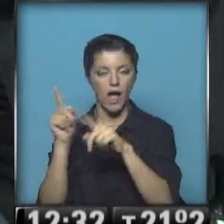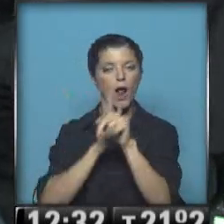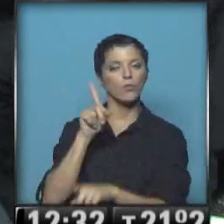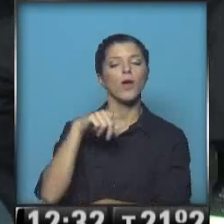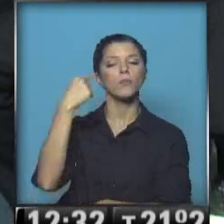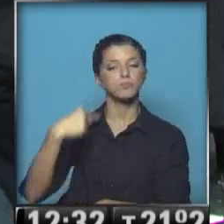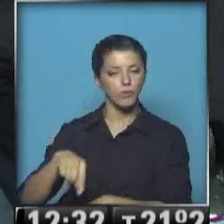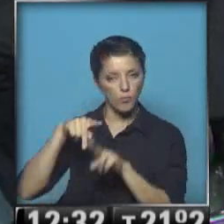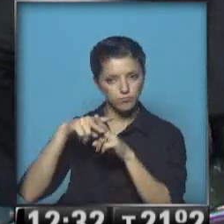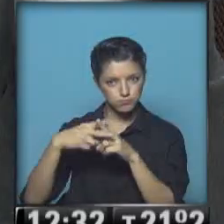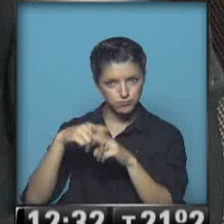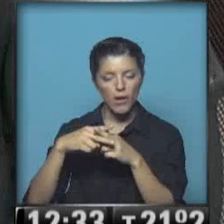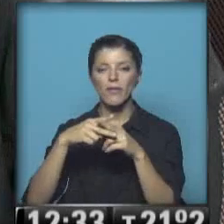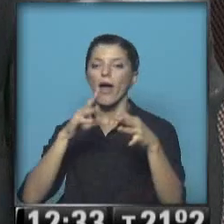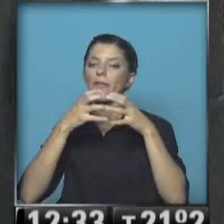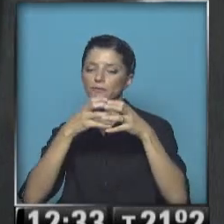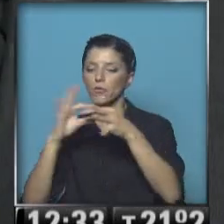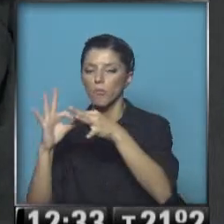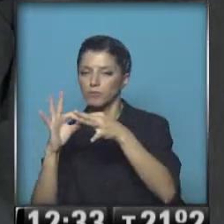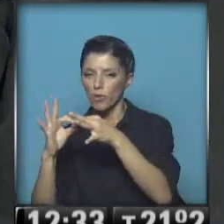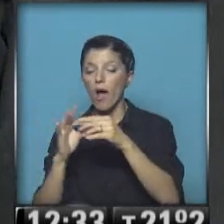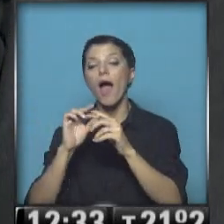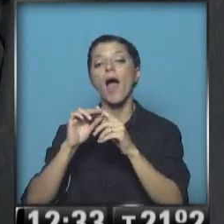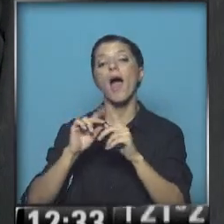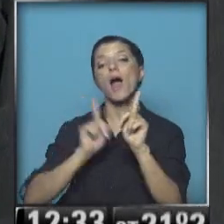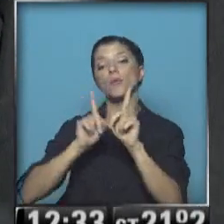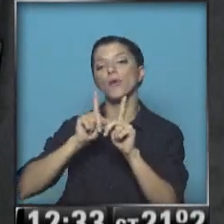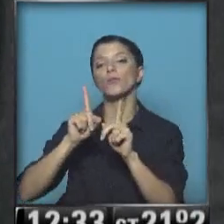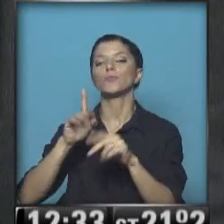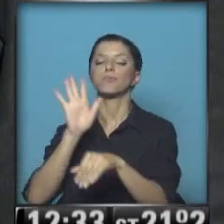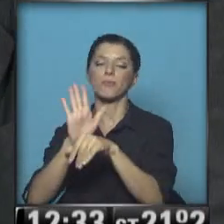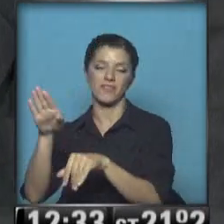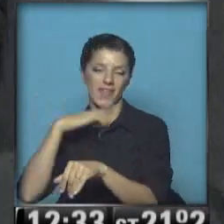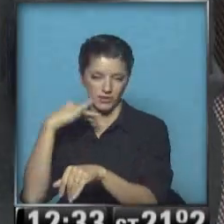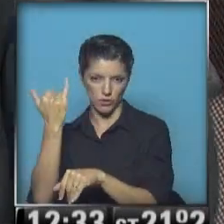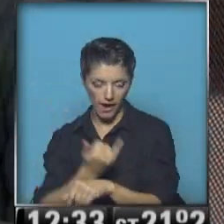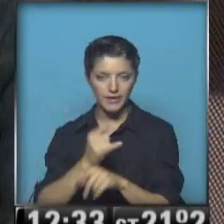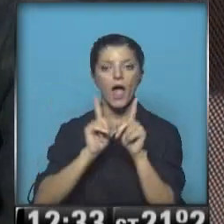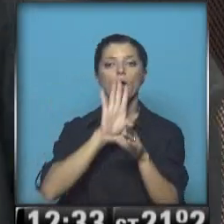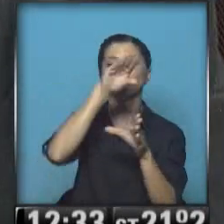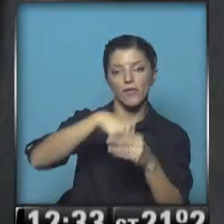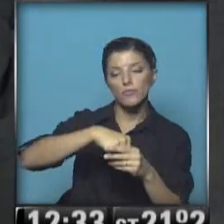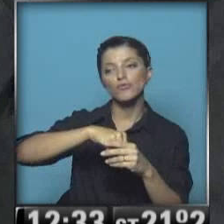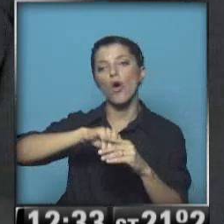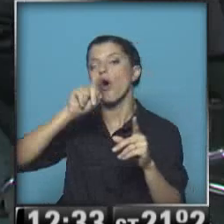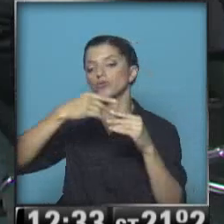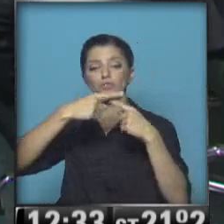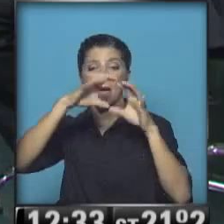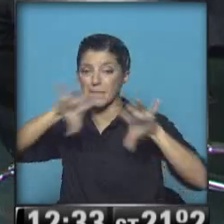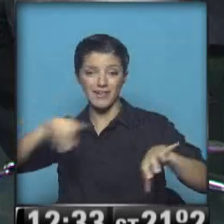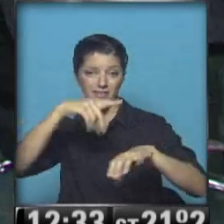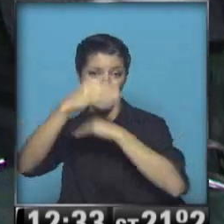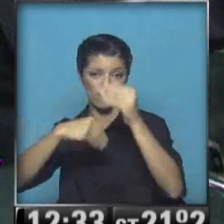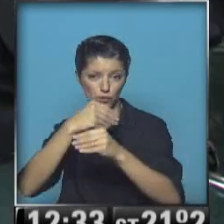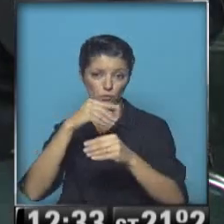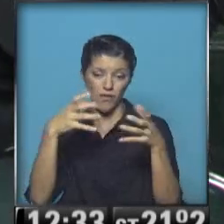eh que pasan por el fútbol originados a algunos en delitos del fútbol otros originados afuera per utilizando el fútbol como como pantalla